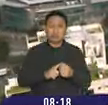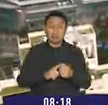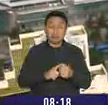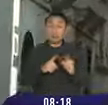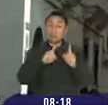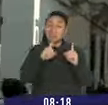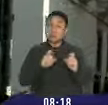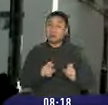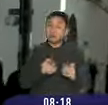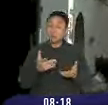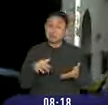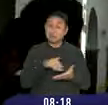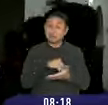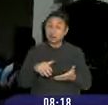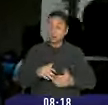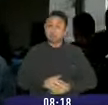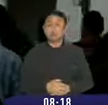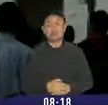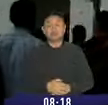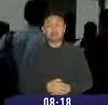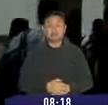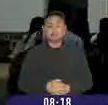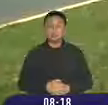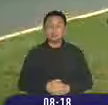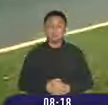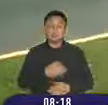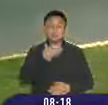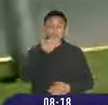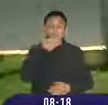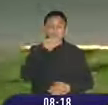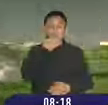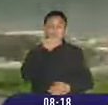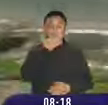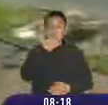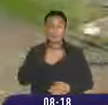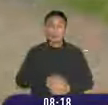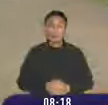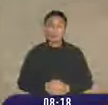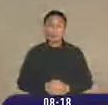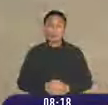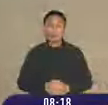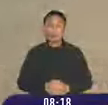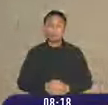interrogante. Con imágenes de Carlos Torres, informó Priscila Cadena.